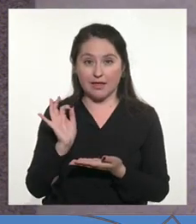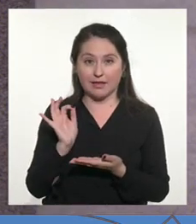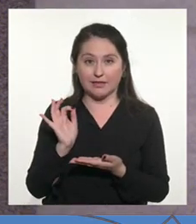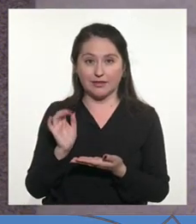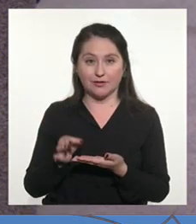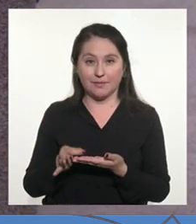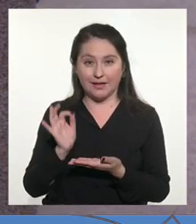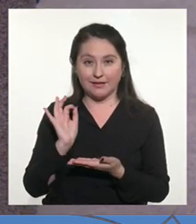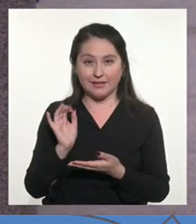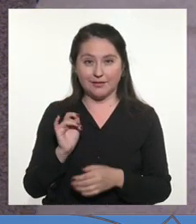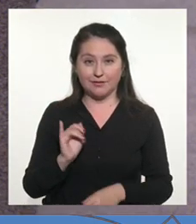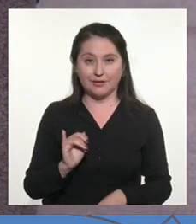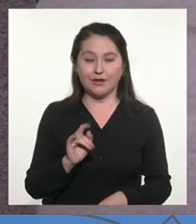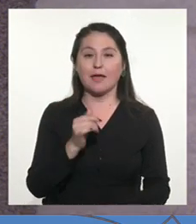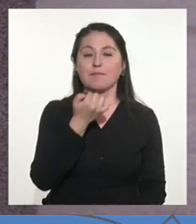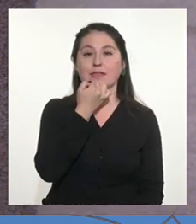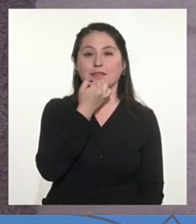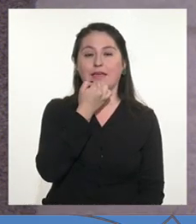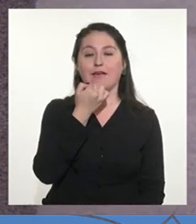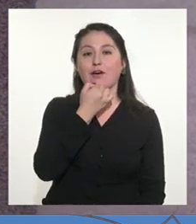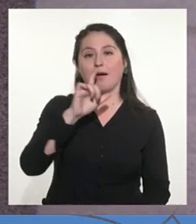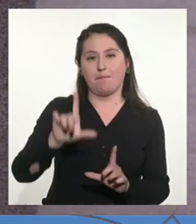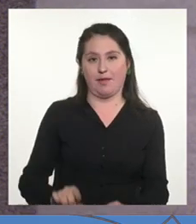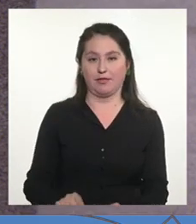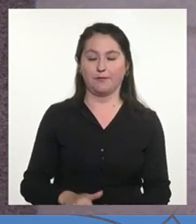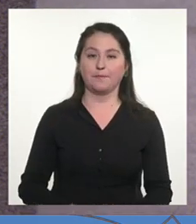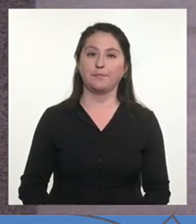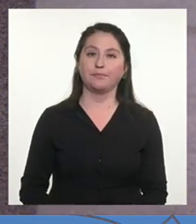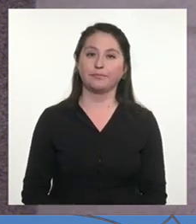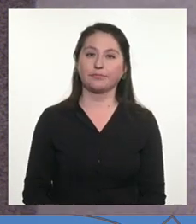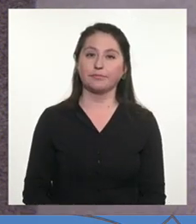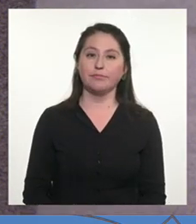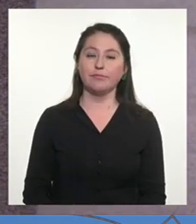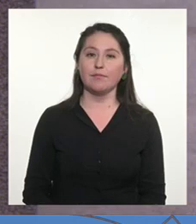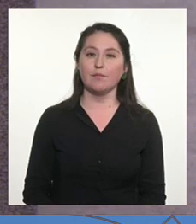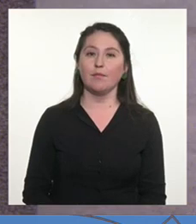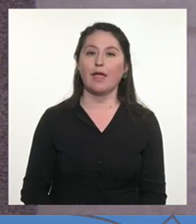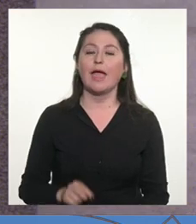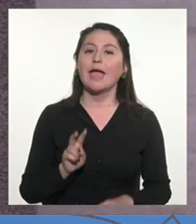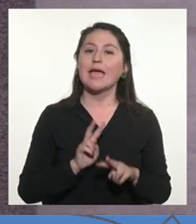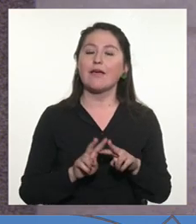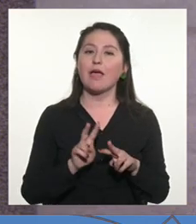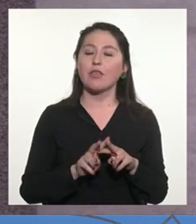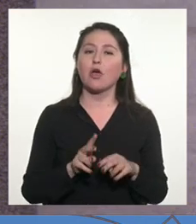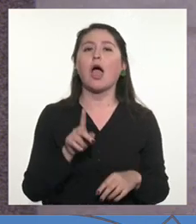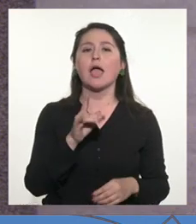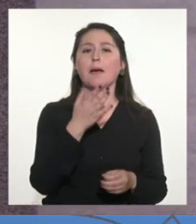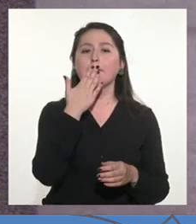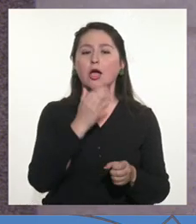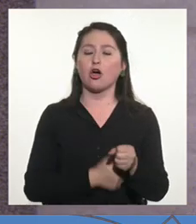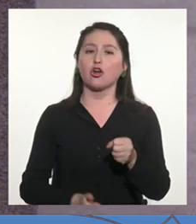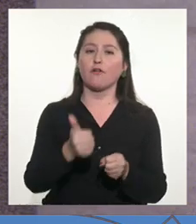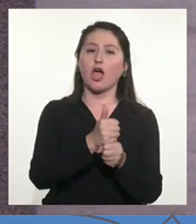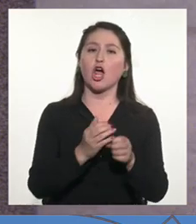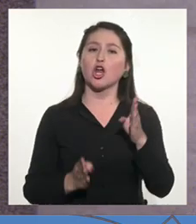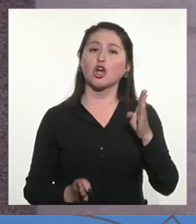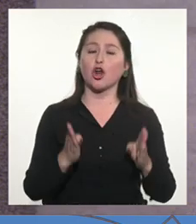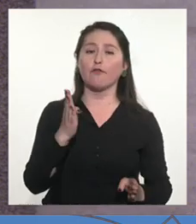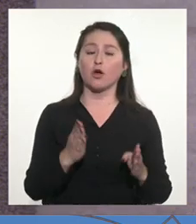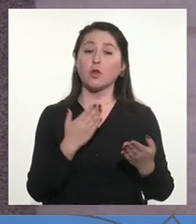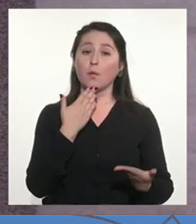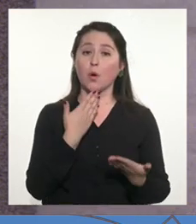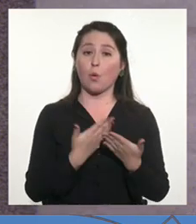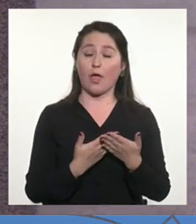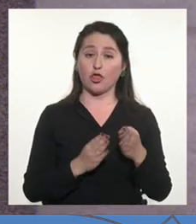muy real publicado en 'nature entonces hay muchos que dicen bueno mejor pongamos algoritmo pongamos robots porque cuando los